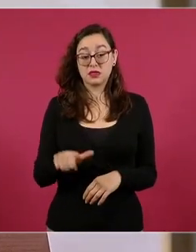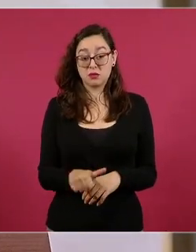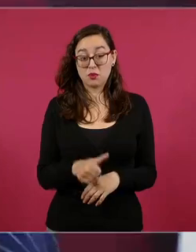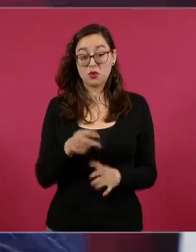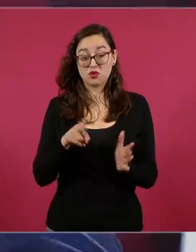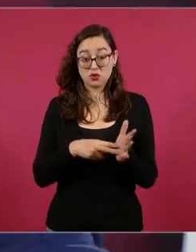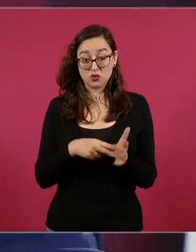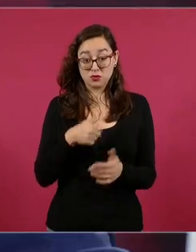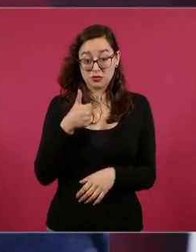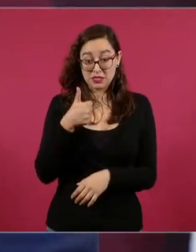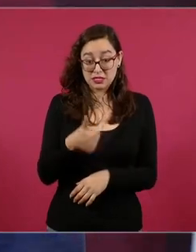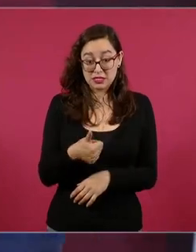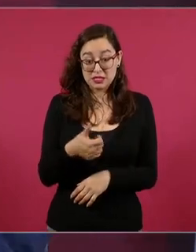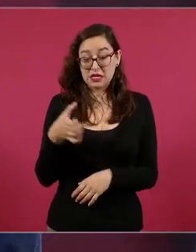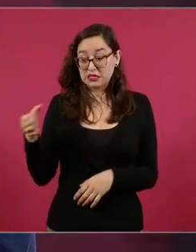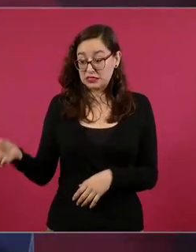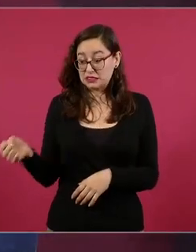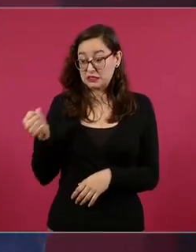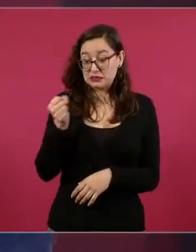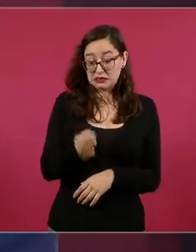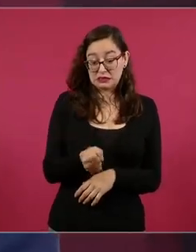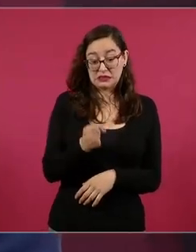todos los abajo firmantes deberían